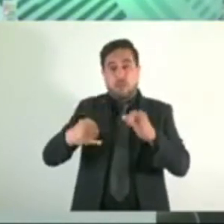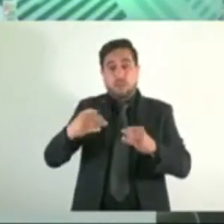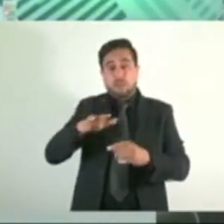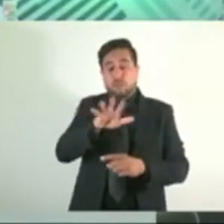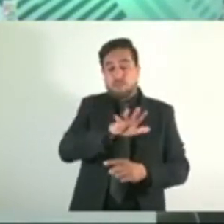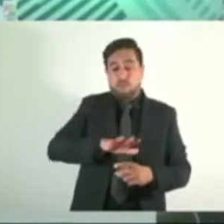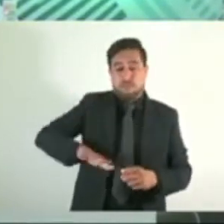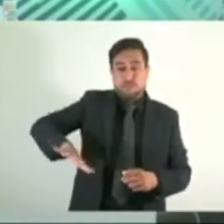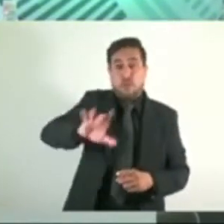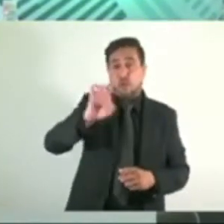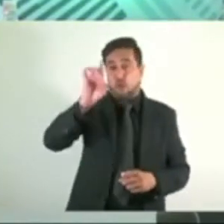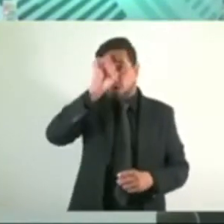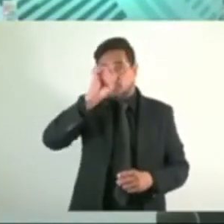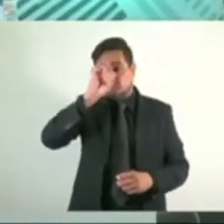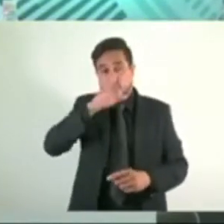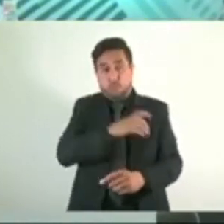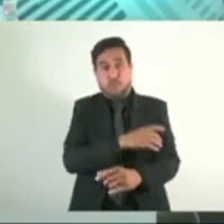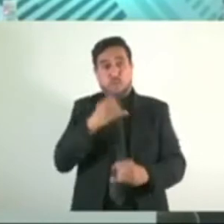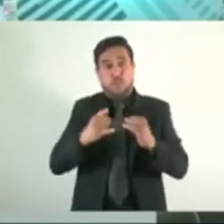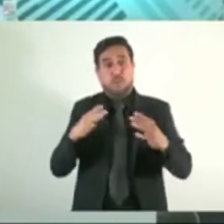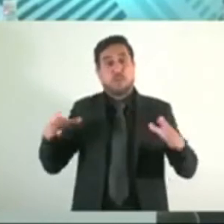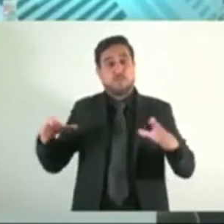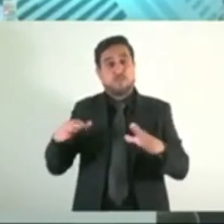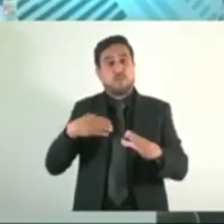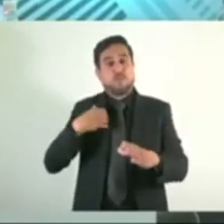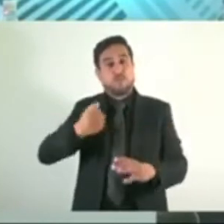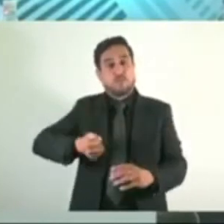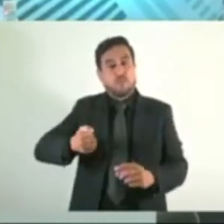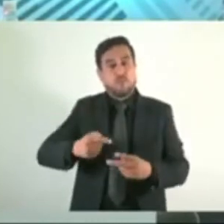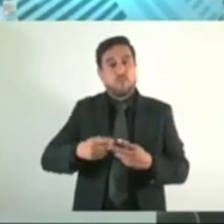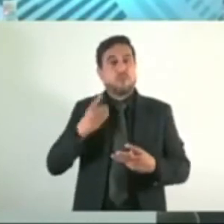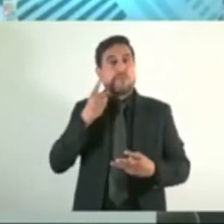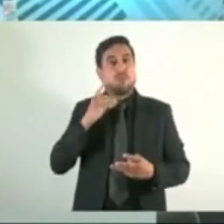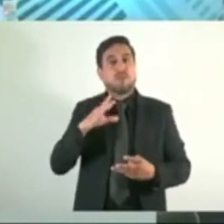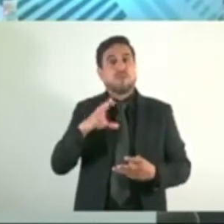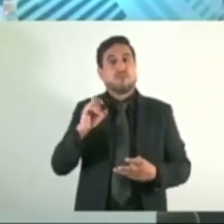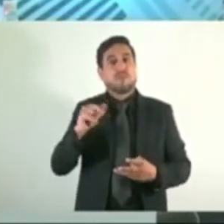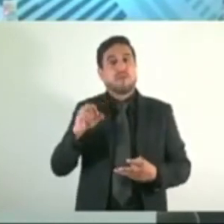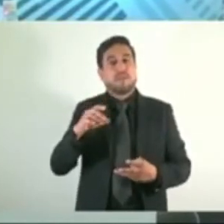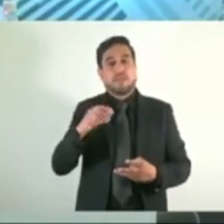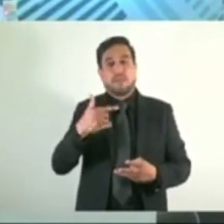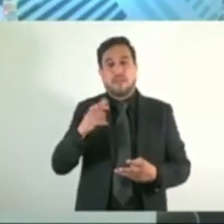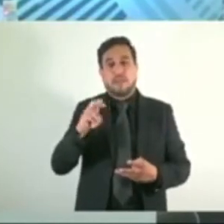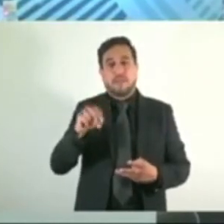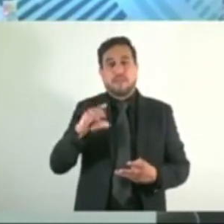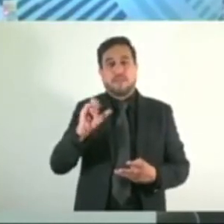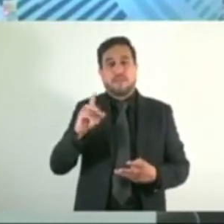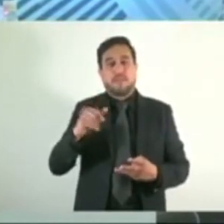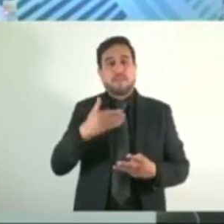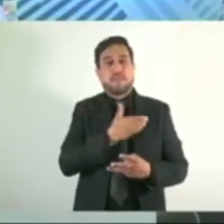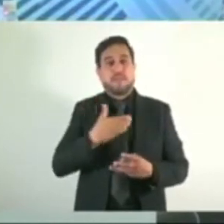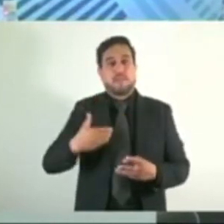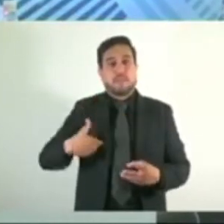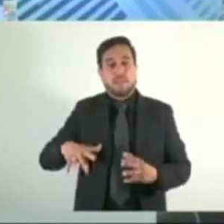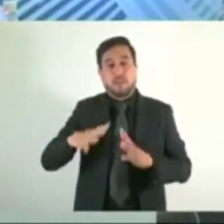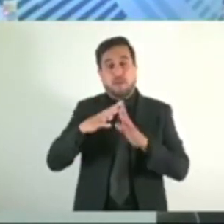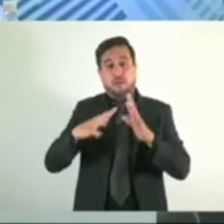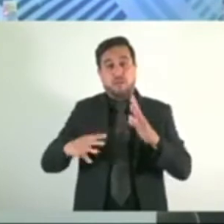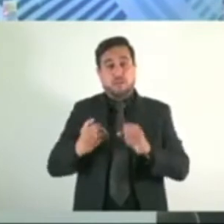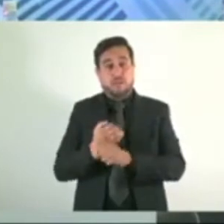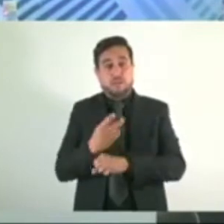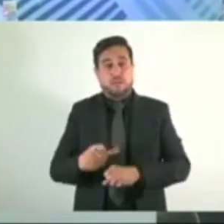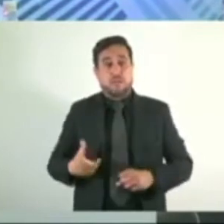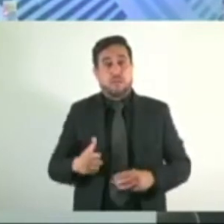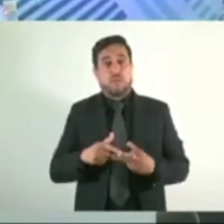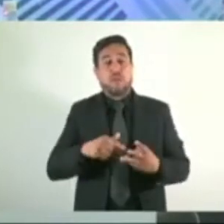y consejeros del Poder Judicial del Estado, al diputado Germán Cervantes Vega, presidente del Congreso del Estado, al general de